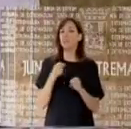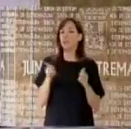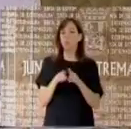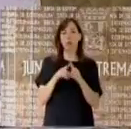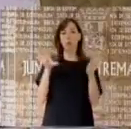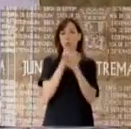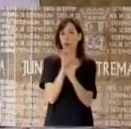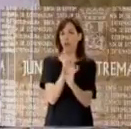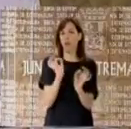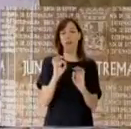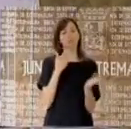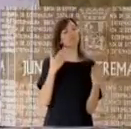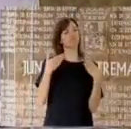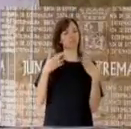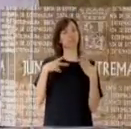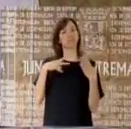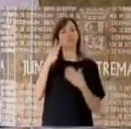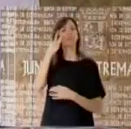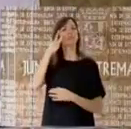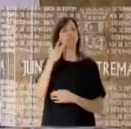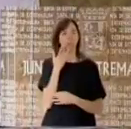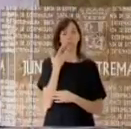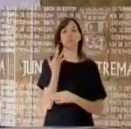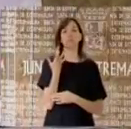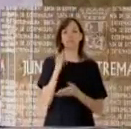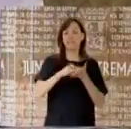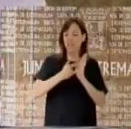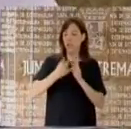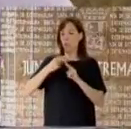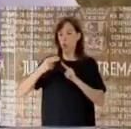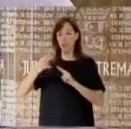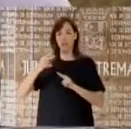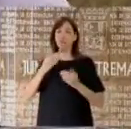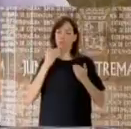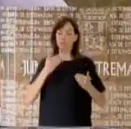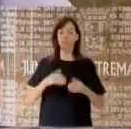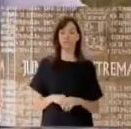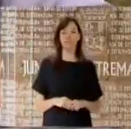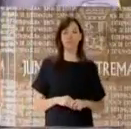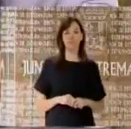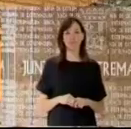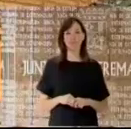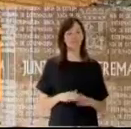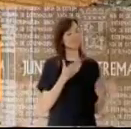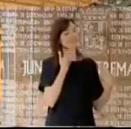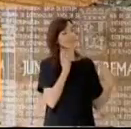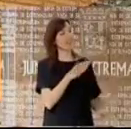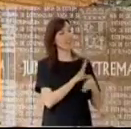transparencia, diálogo y con mucha rigurosidad técnica y política. Muchas gracias. Gracias,